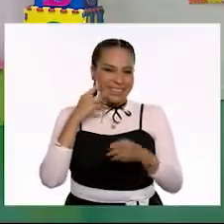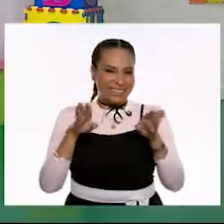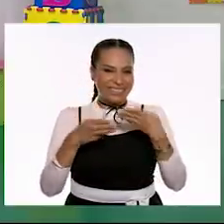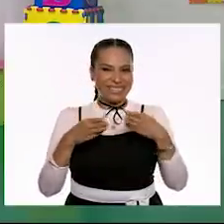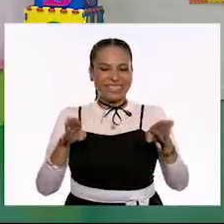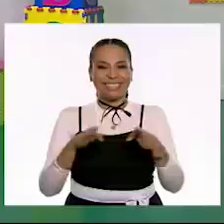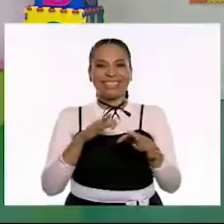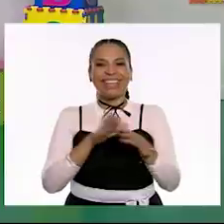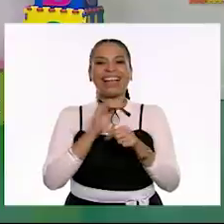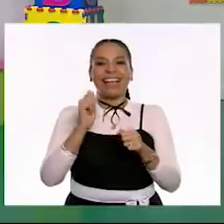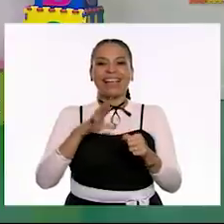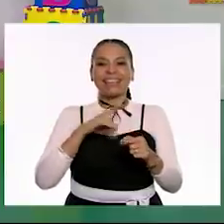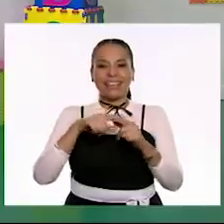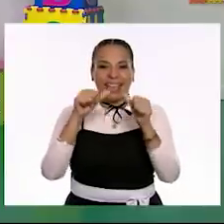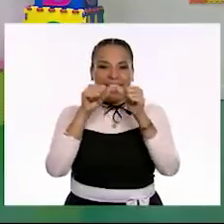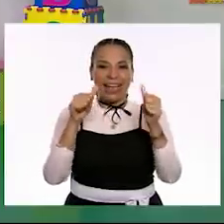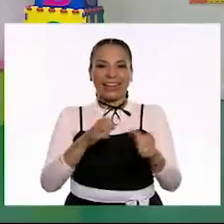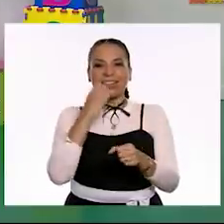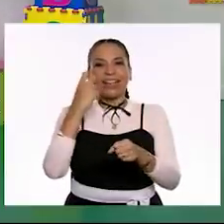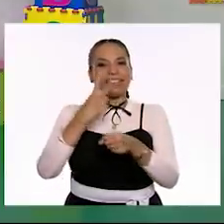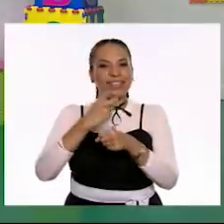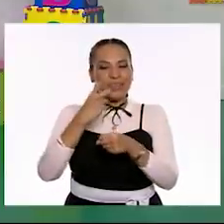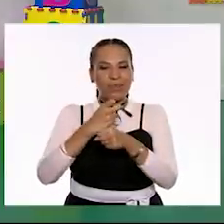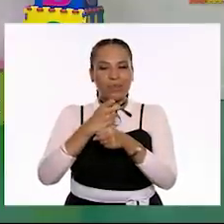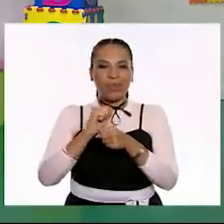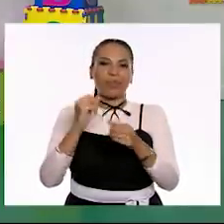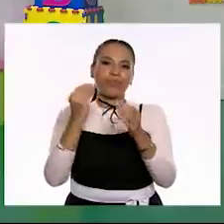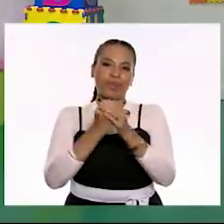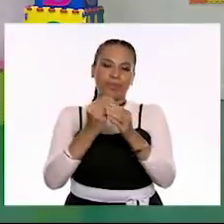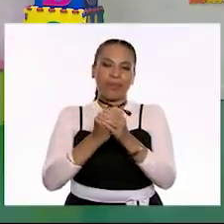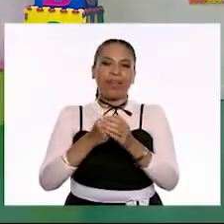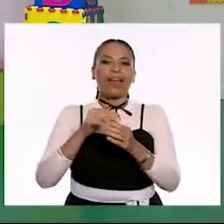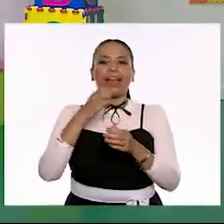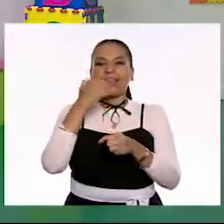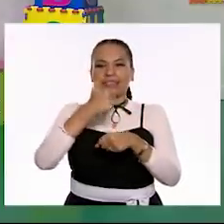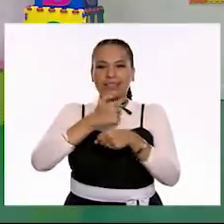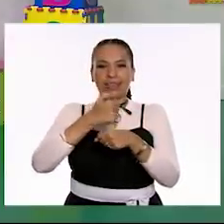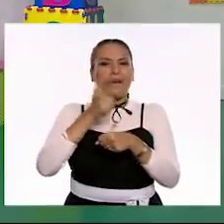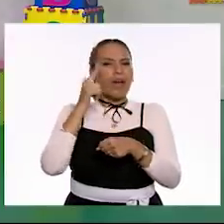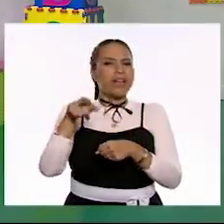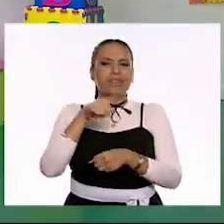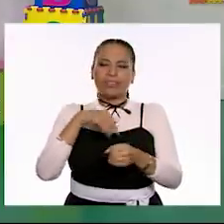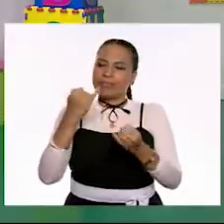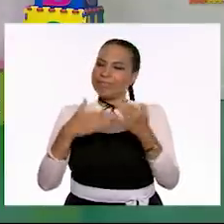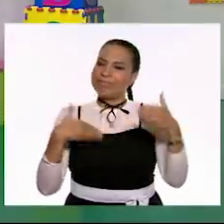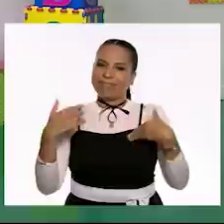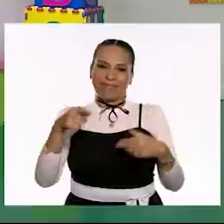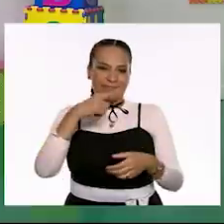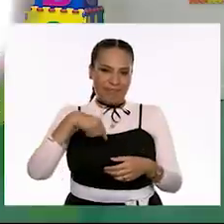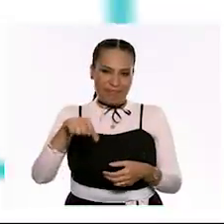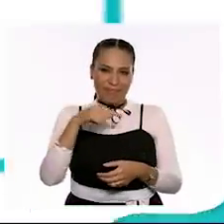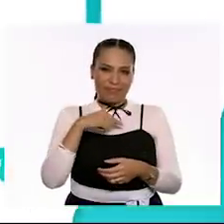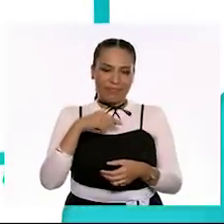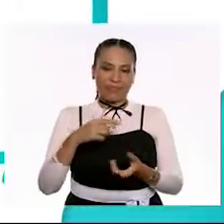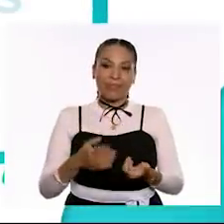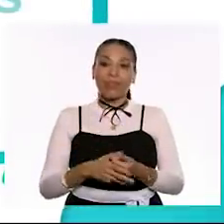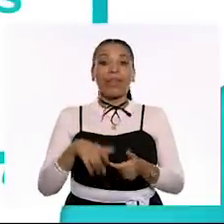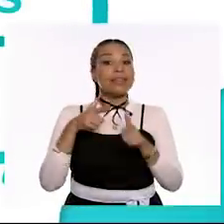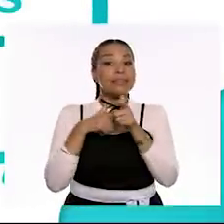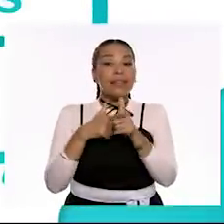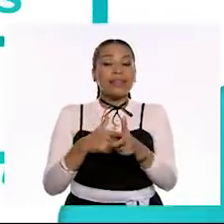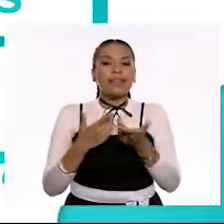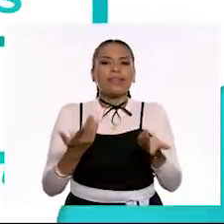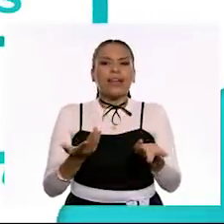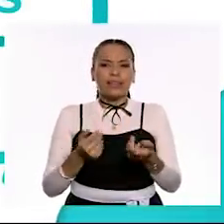Música, en la asignatura de artes para segundo grado de primaria. Espero que lo hayan disfrutado tanto como nosotros.